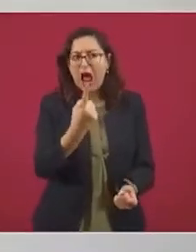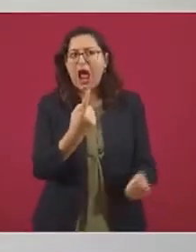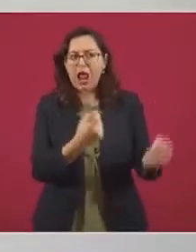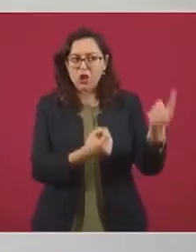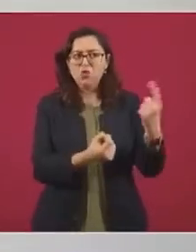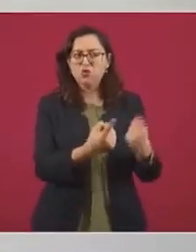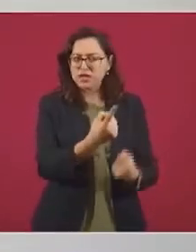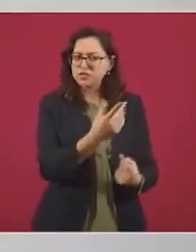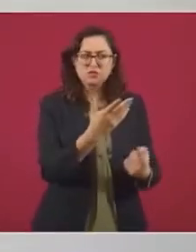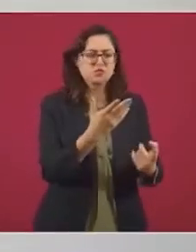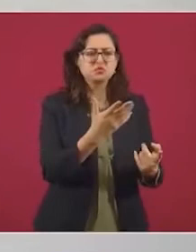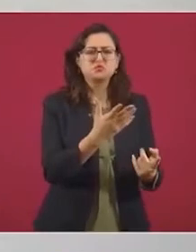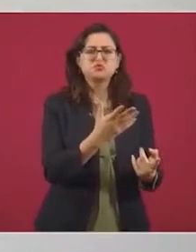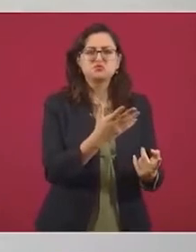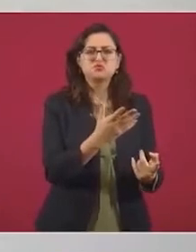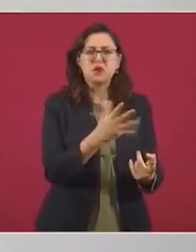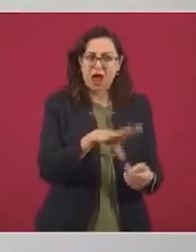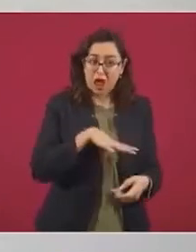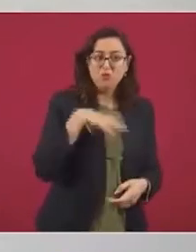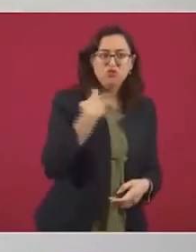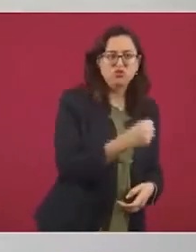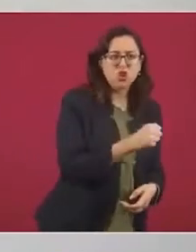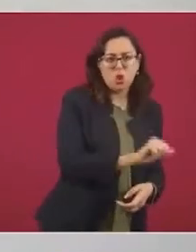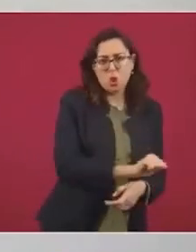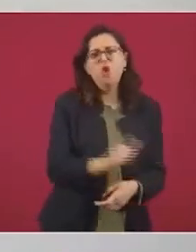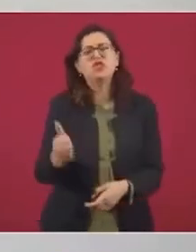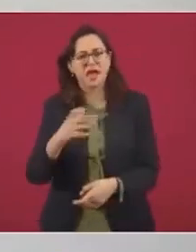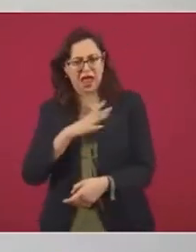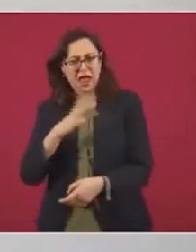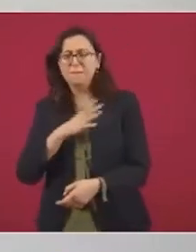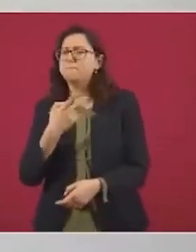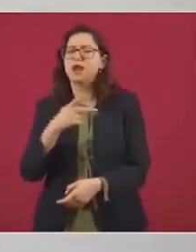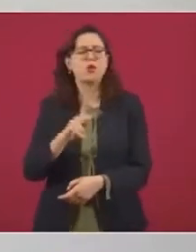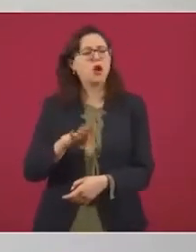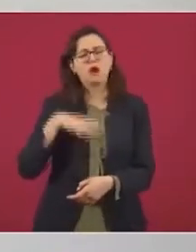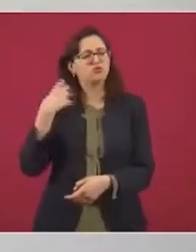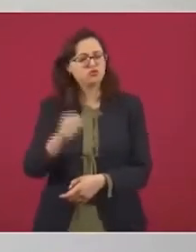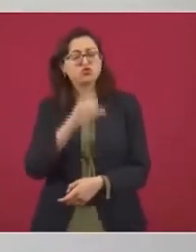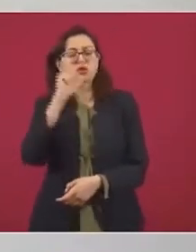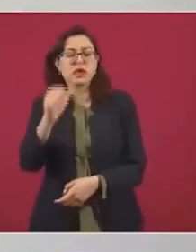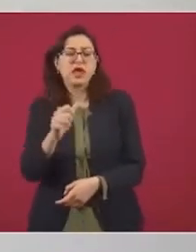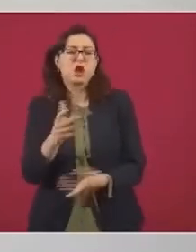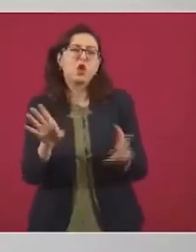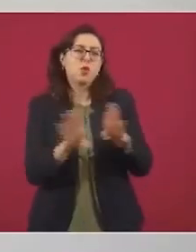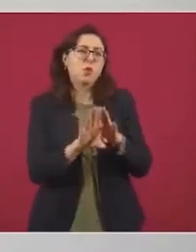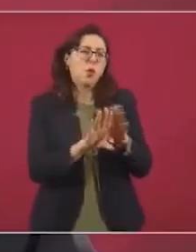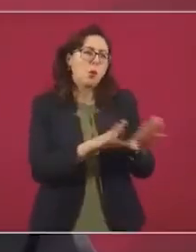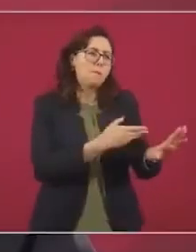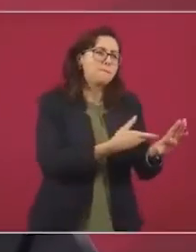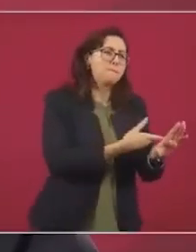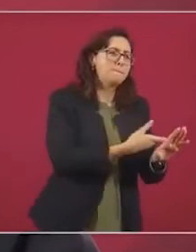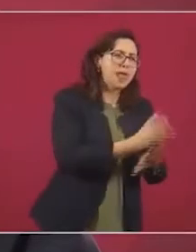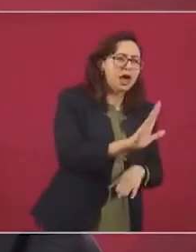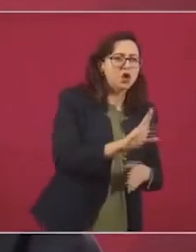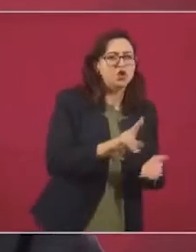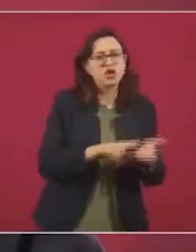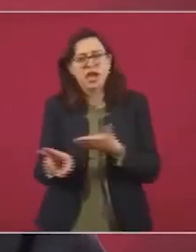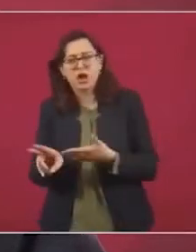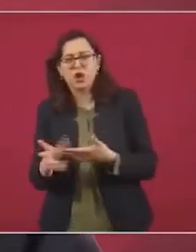outsourcing negro, a donde incluso, pues lo que ya decía la secretaria, en este